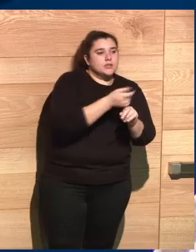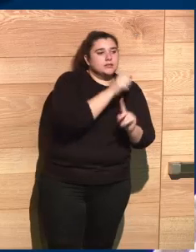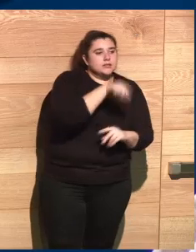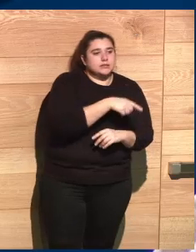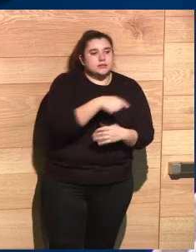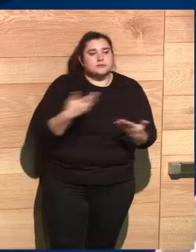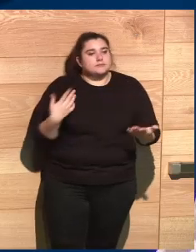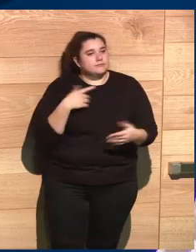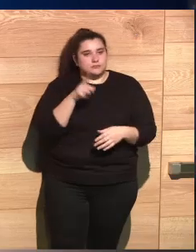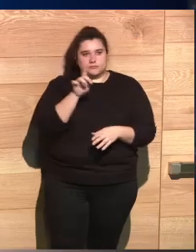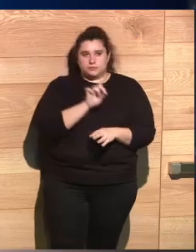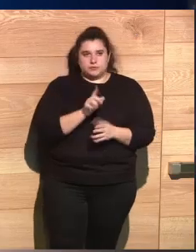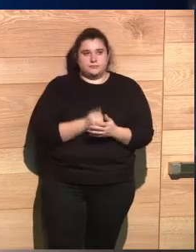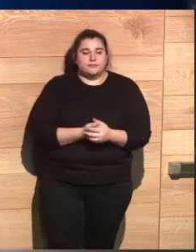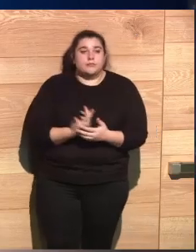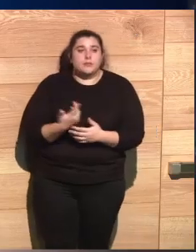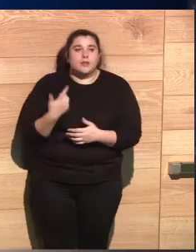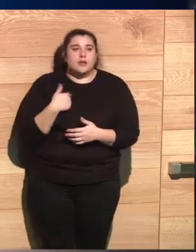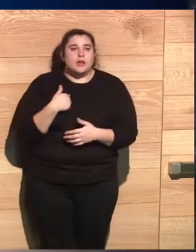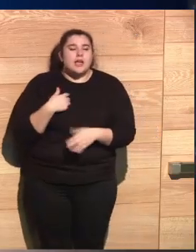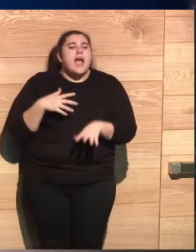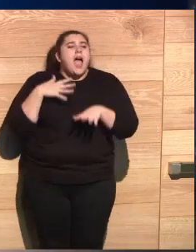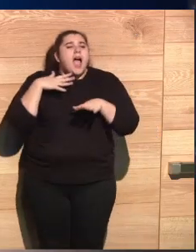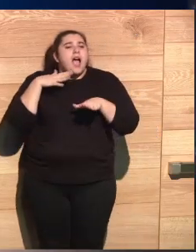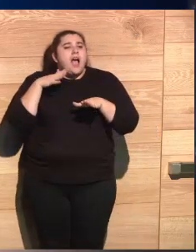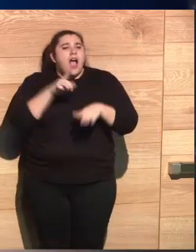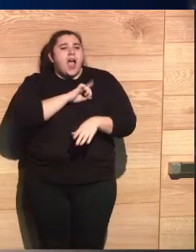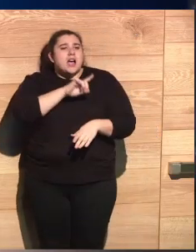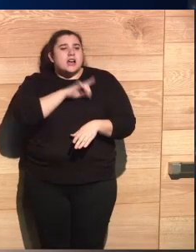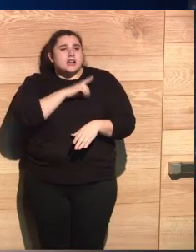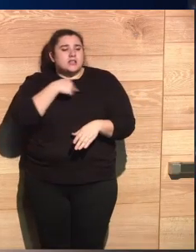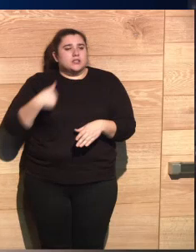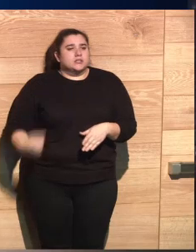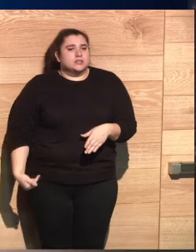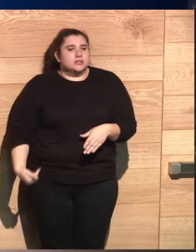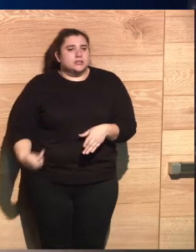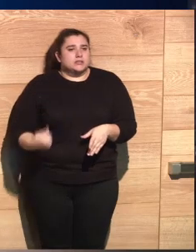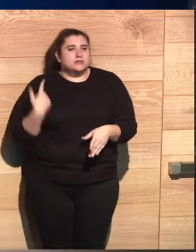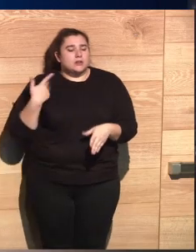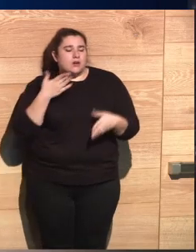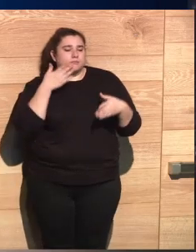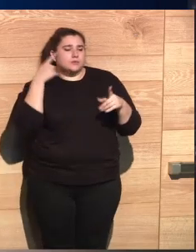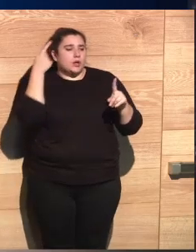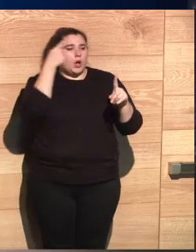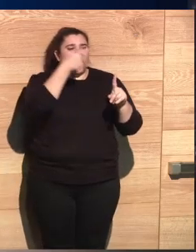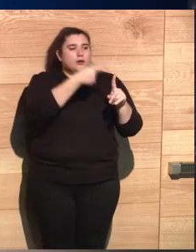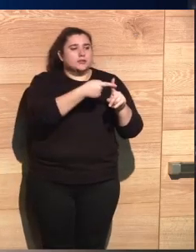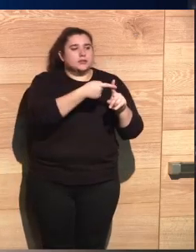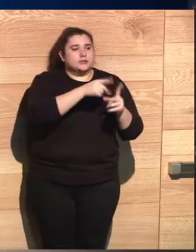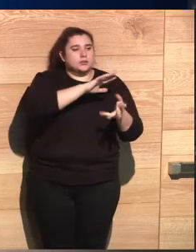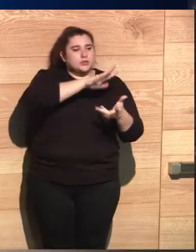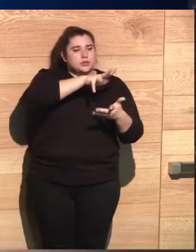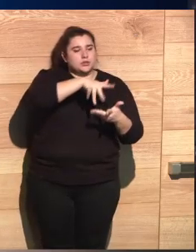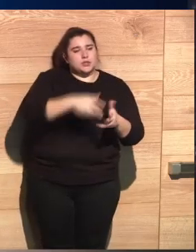de los 5 centavos, ¿no? ¿Lo llaman? Sí. El ejército digital del gobierno chino, que se dedica básicamente a levantar